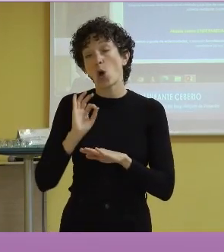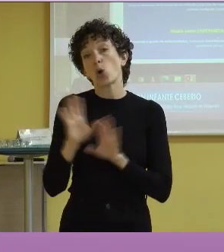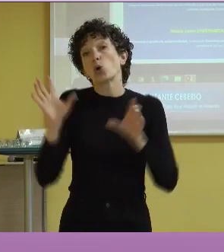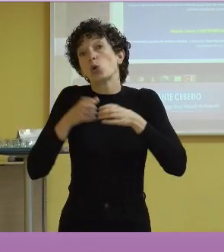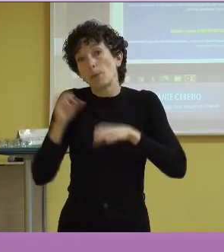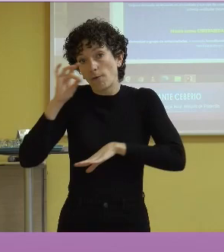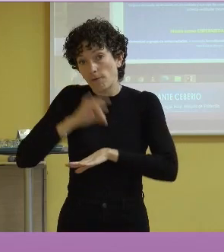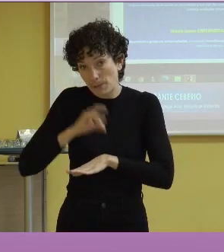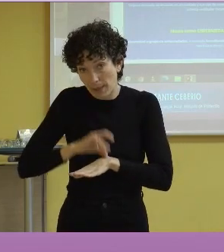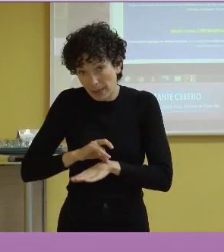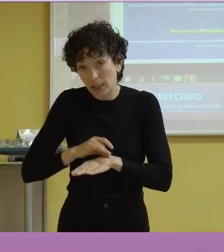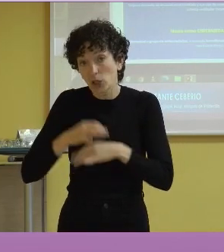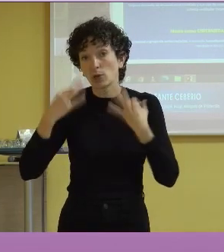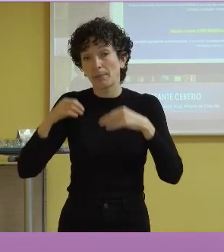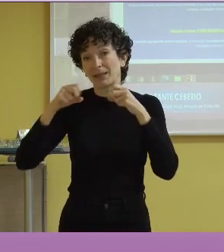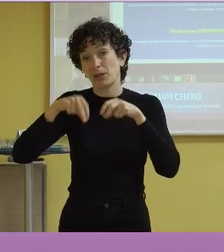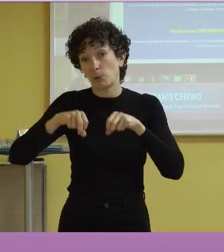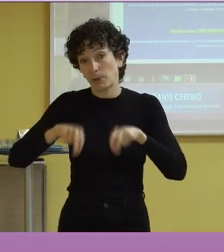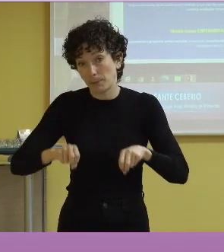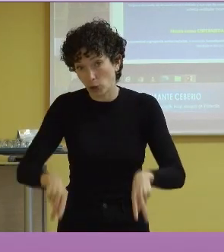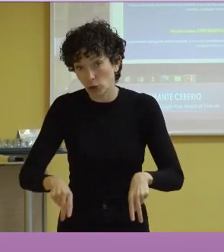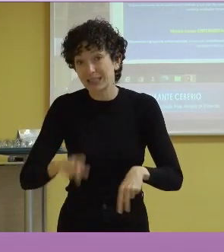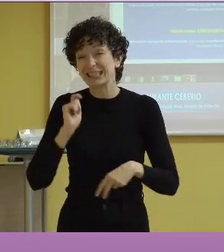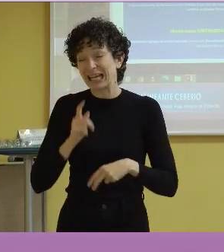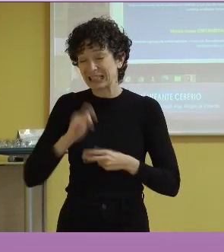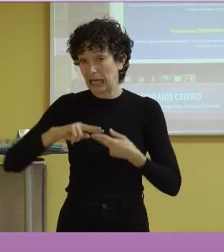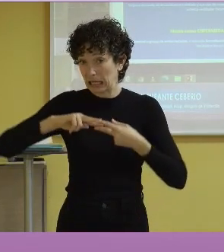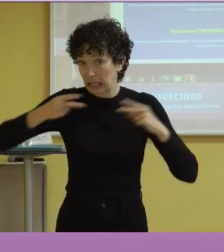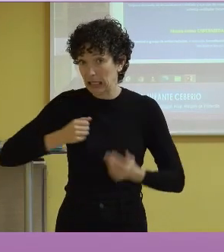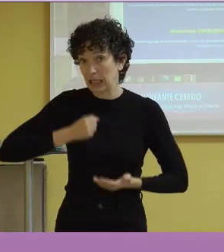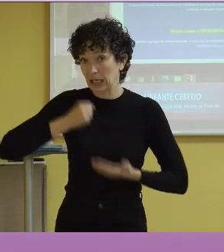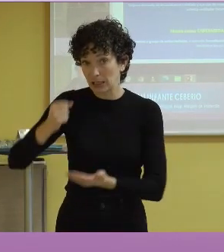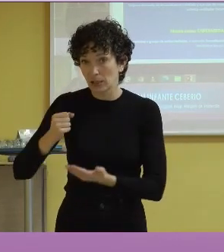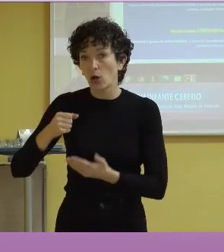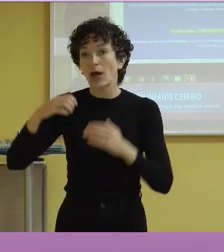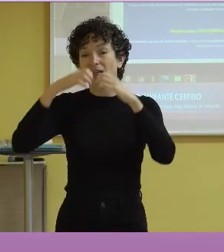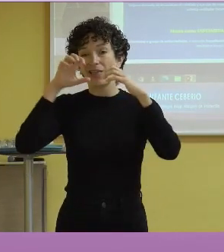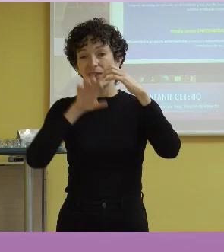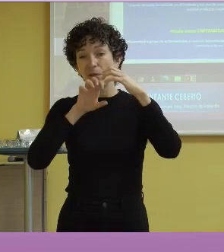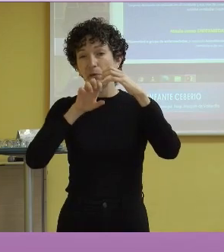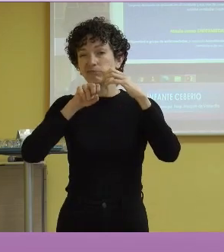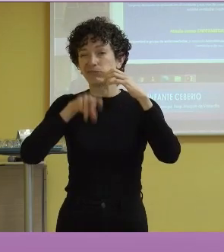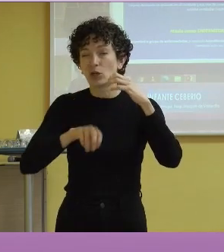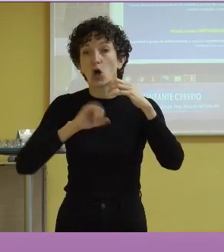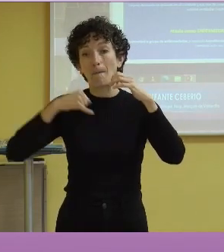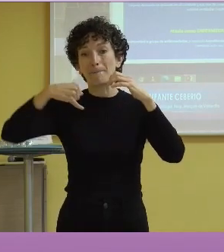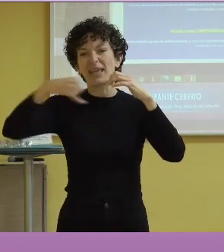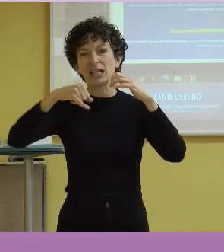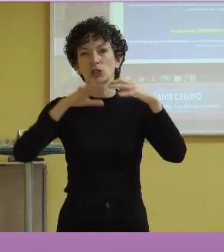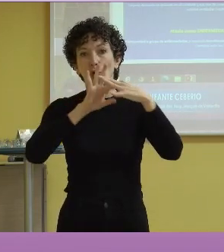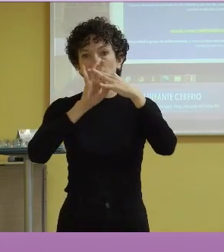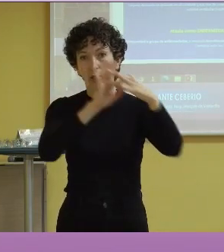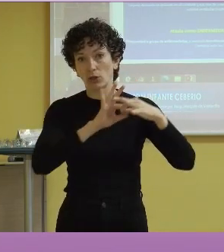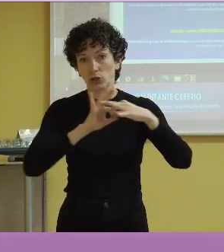enfermedades degenerativas, a menudo genéticas, en las que degenera el cerebelo o sus vías de conexión con otras partes